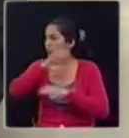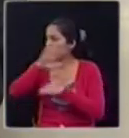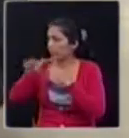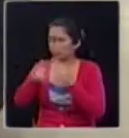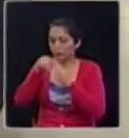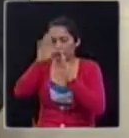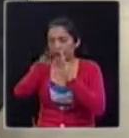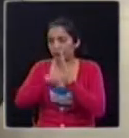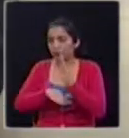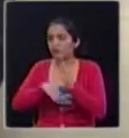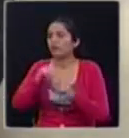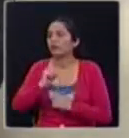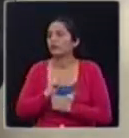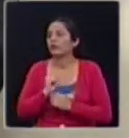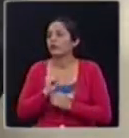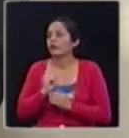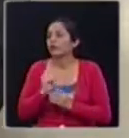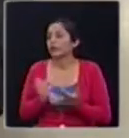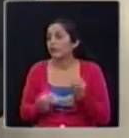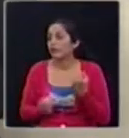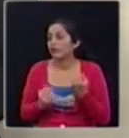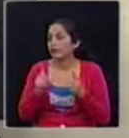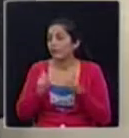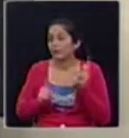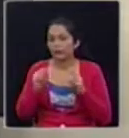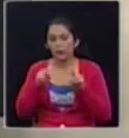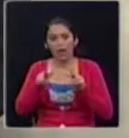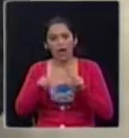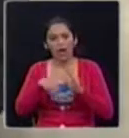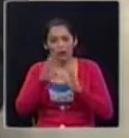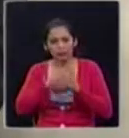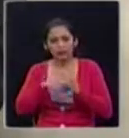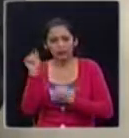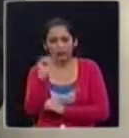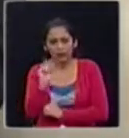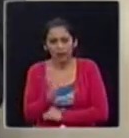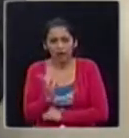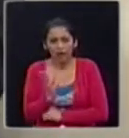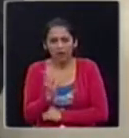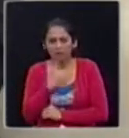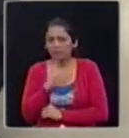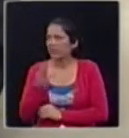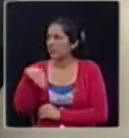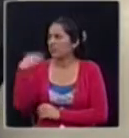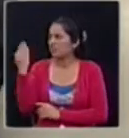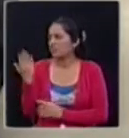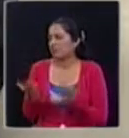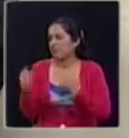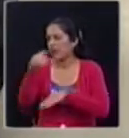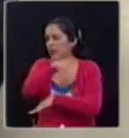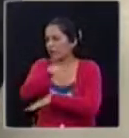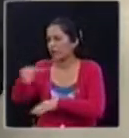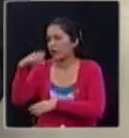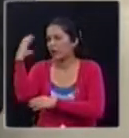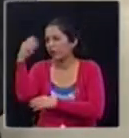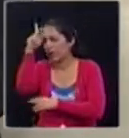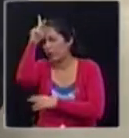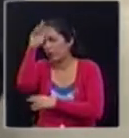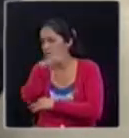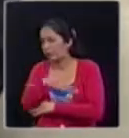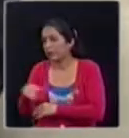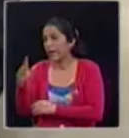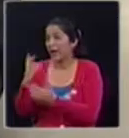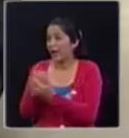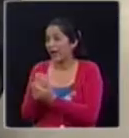la gente vaya a comprar las fronteras, que la gente compre por medio del contrabando, donde igual se escapaban las divisas y el Estado no